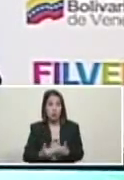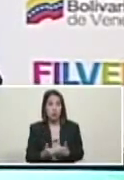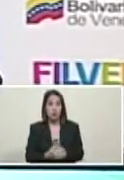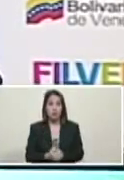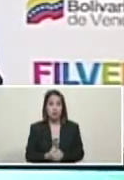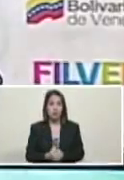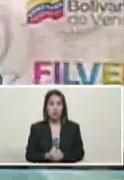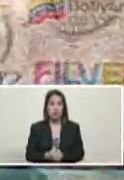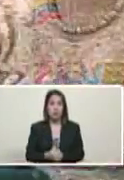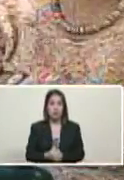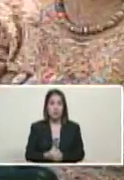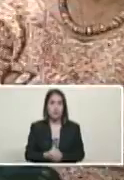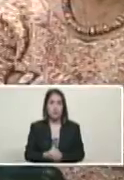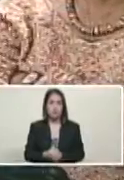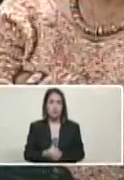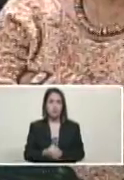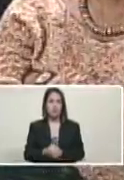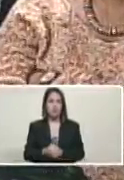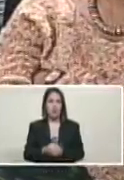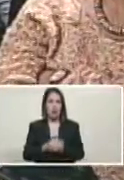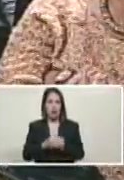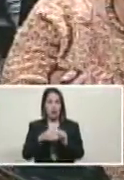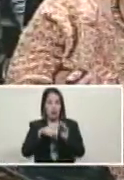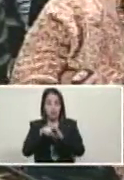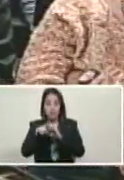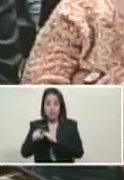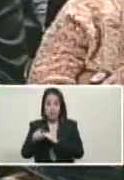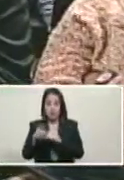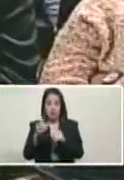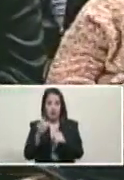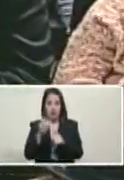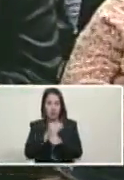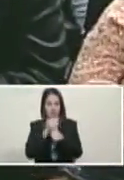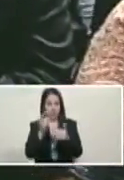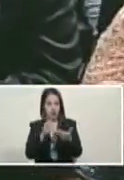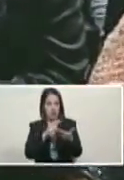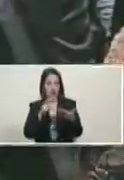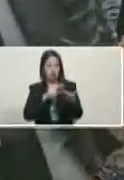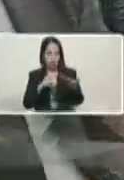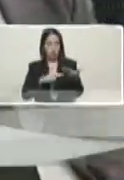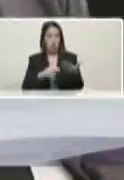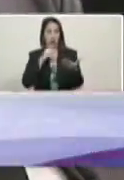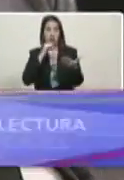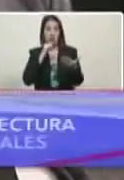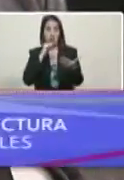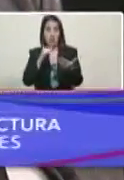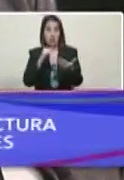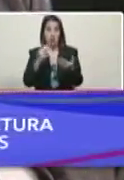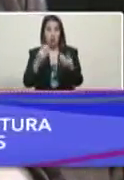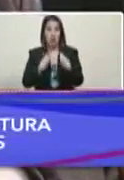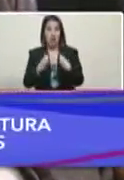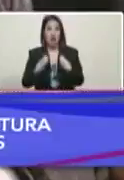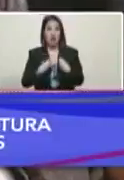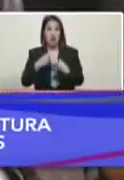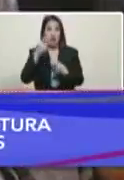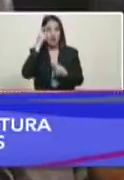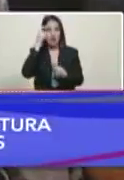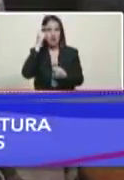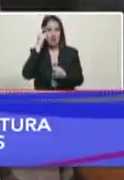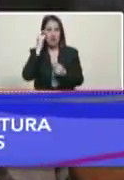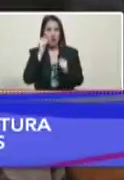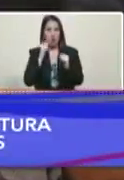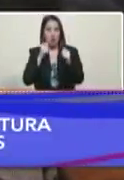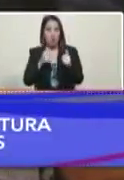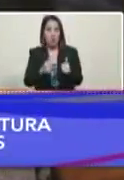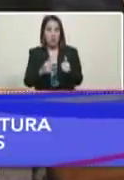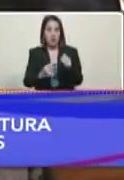temprano, su acceso a la lectura, su acceso a la información, su acceso a la vida diaria, desde que se levanta hasta